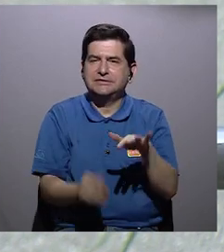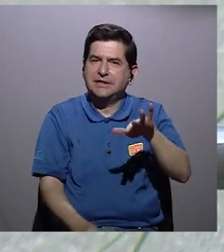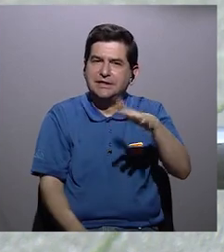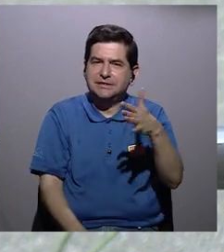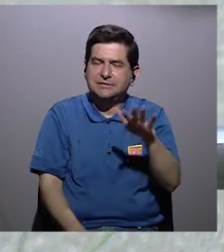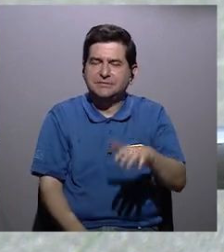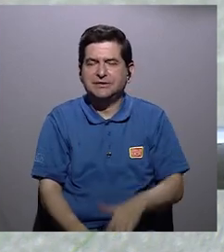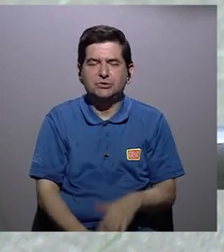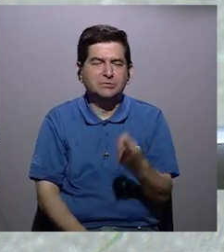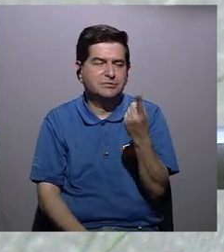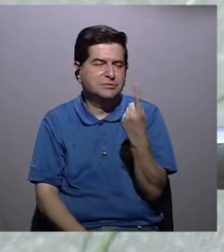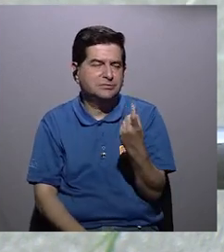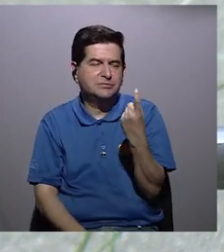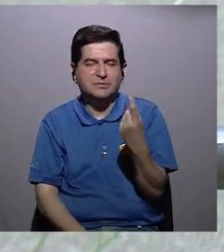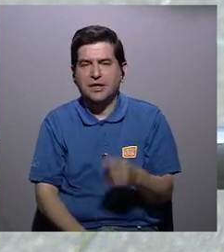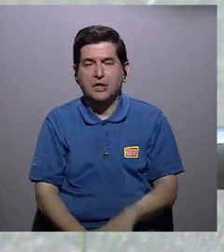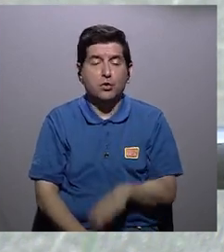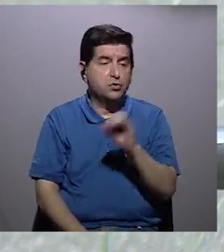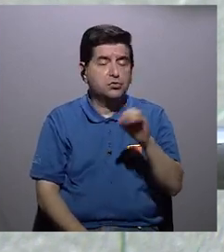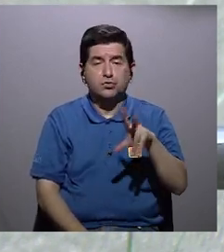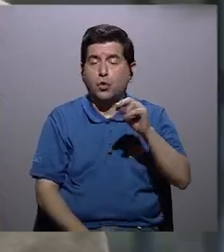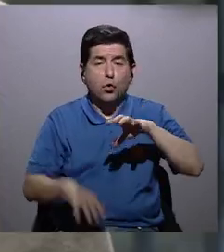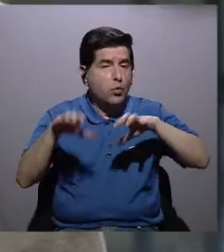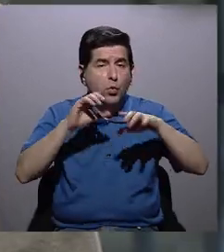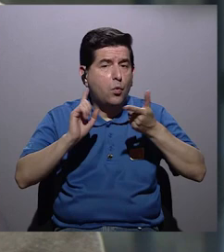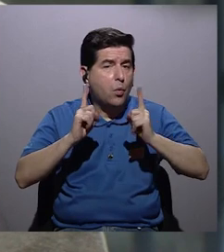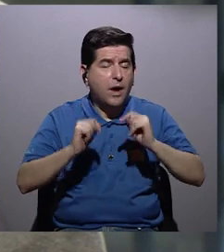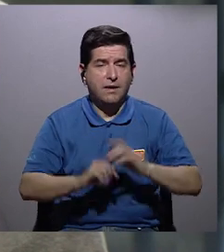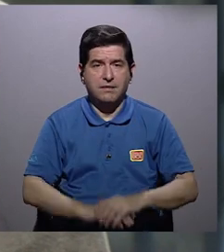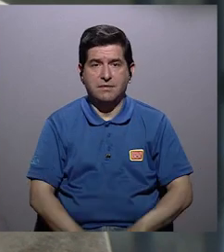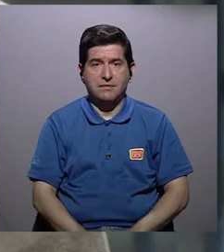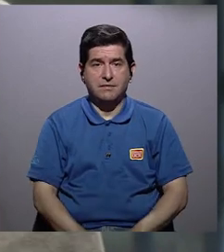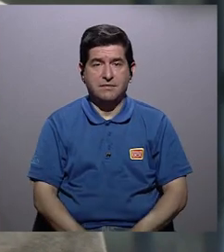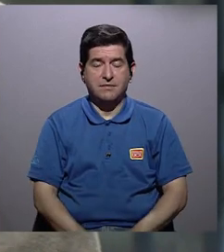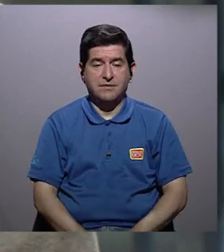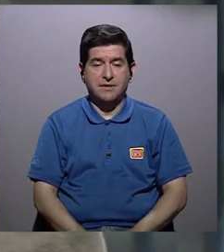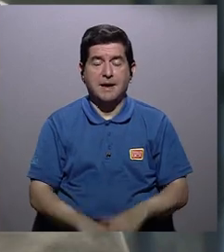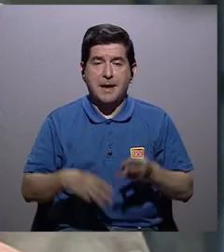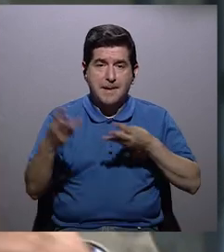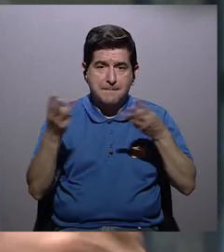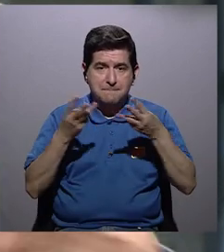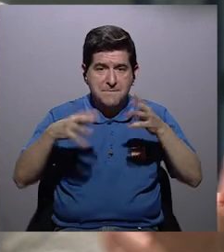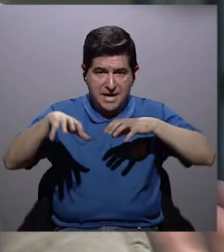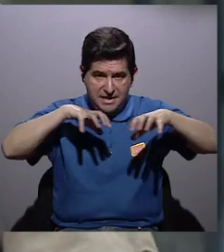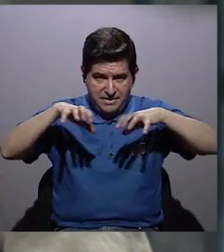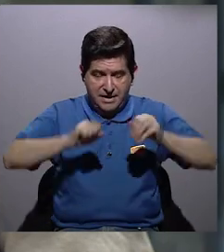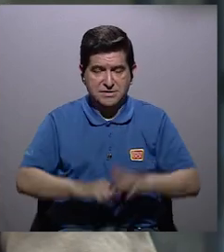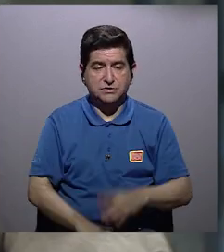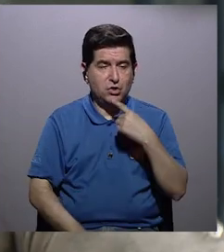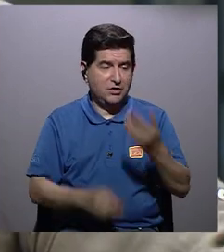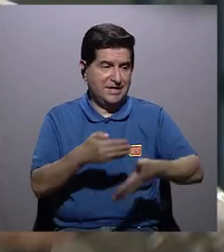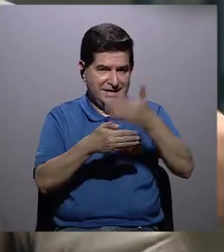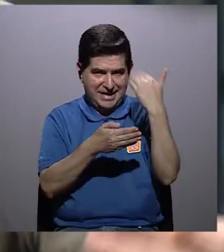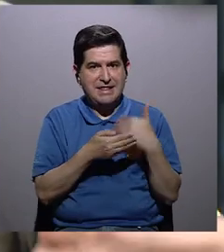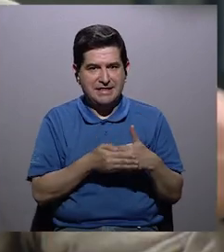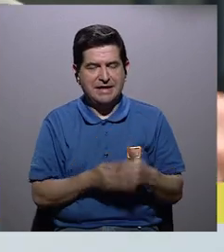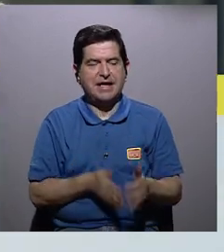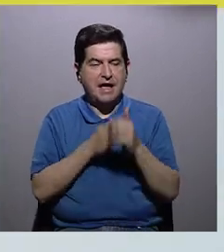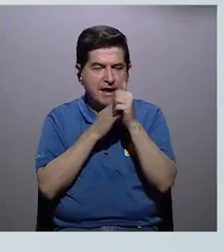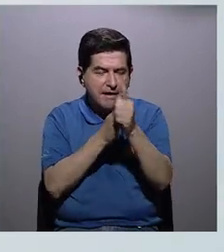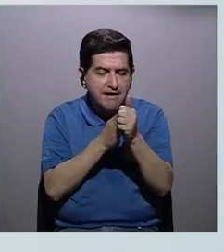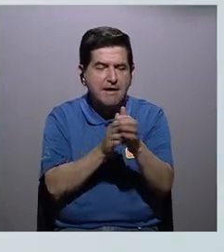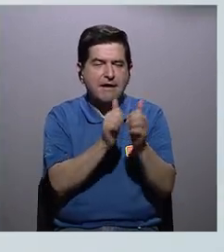menos pendientes, son activos o no sé? Es lo que llamamos la mediación activa, que es la que he estado hablando más. Ajá. La de guía